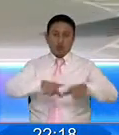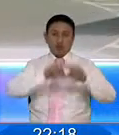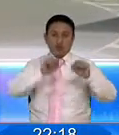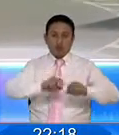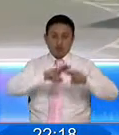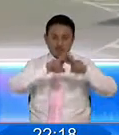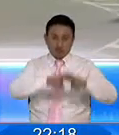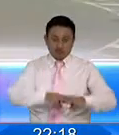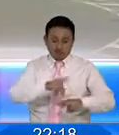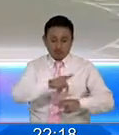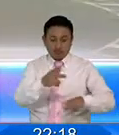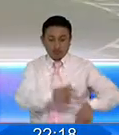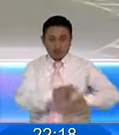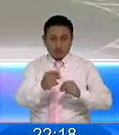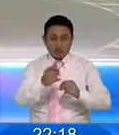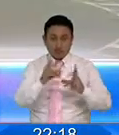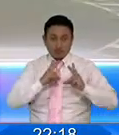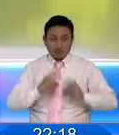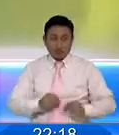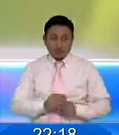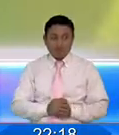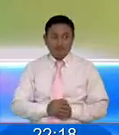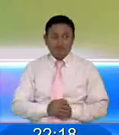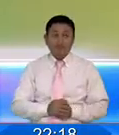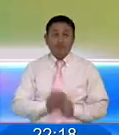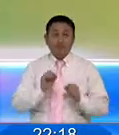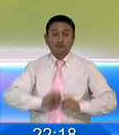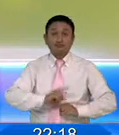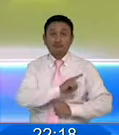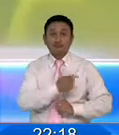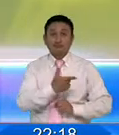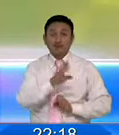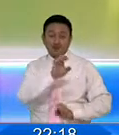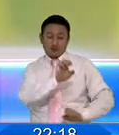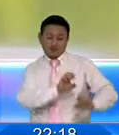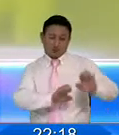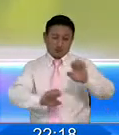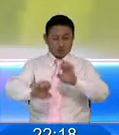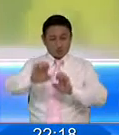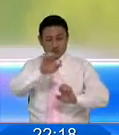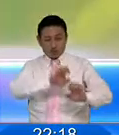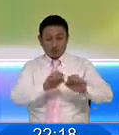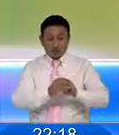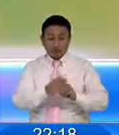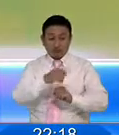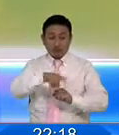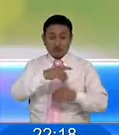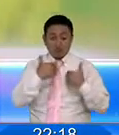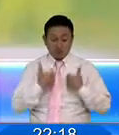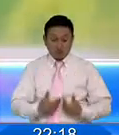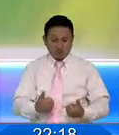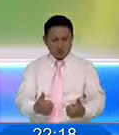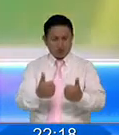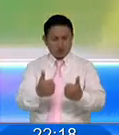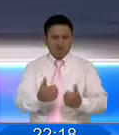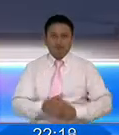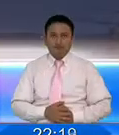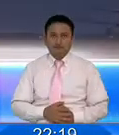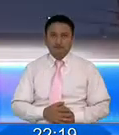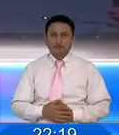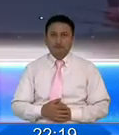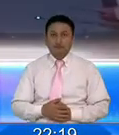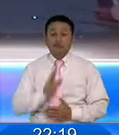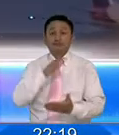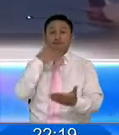los protocolos migratorios y sanitarios, donde fueron estrictamente evaluados, y se confirmó que gozan de un buen estado de salud.